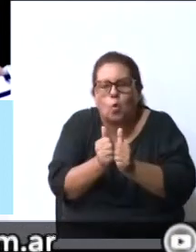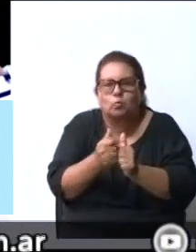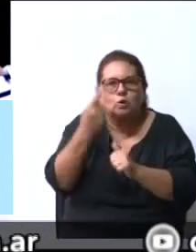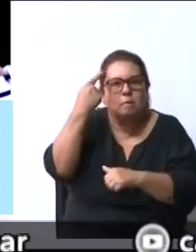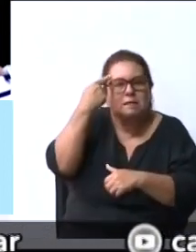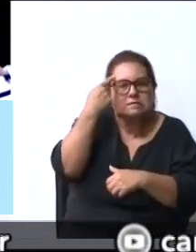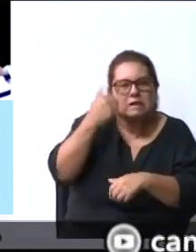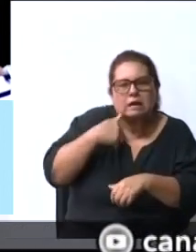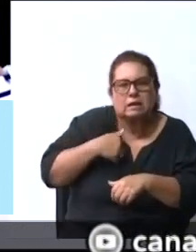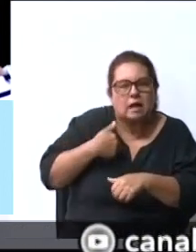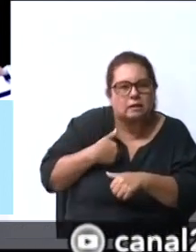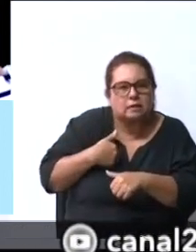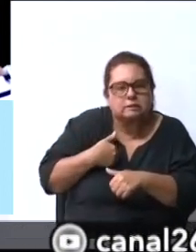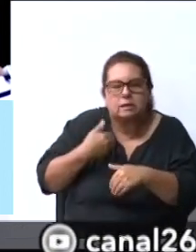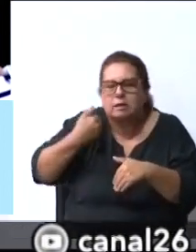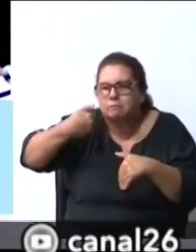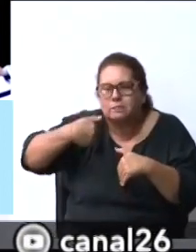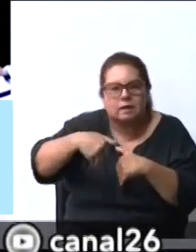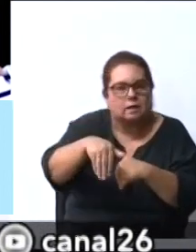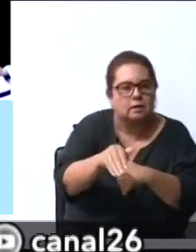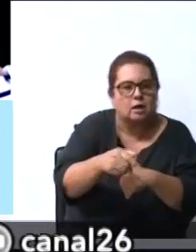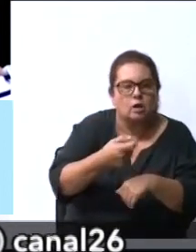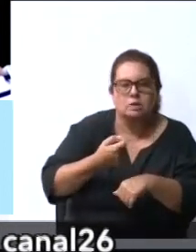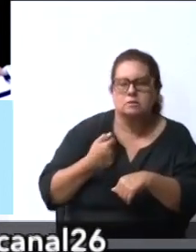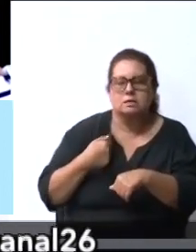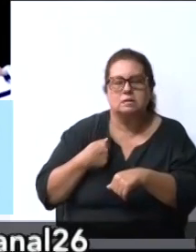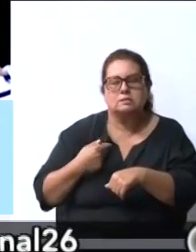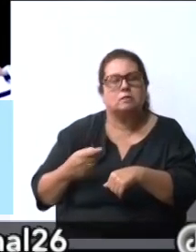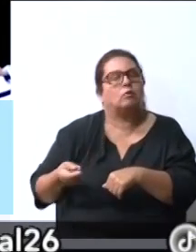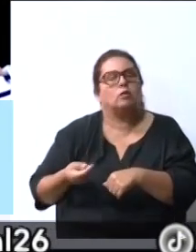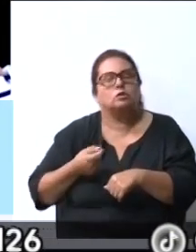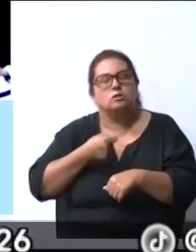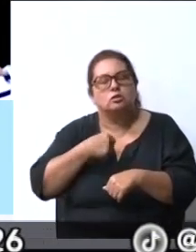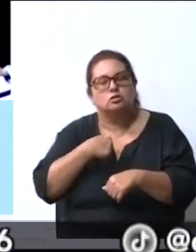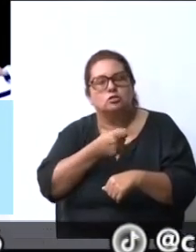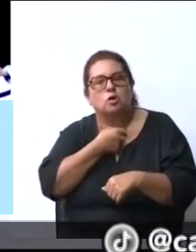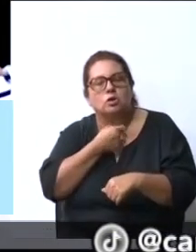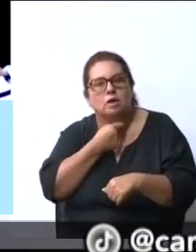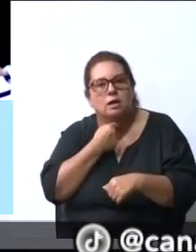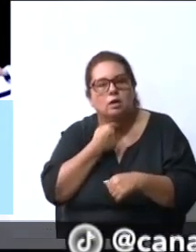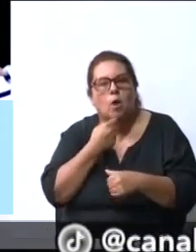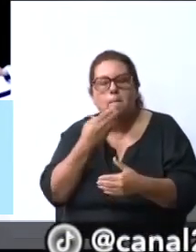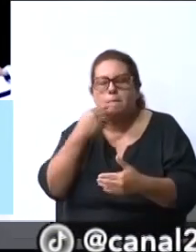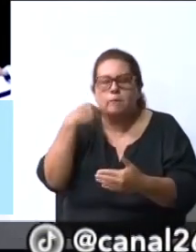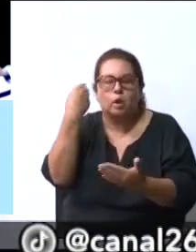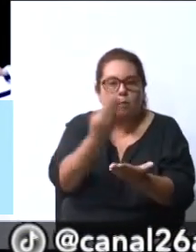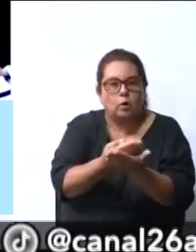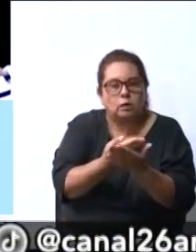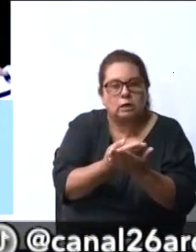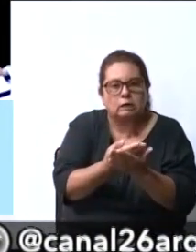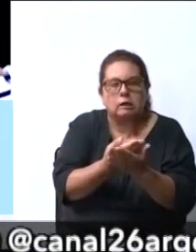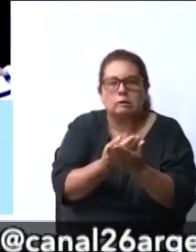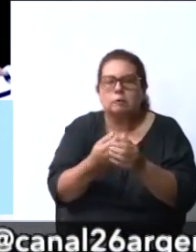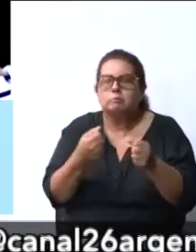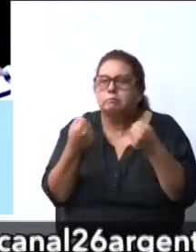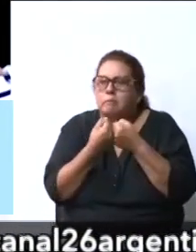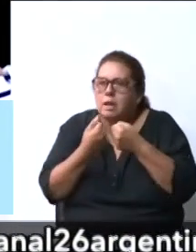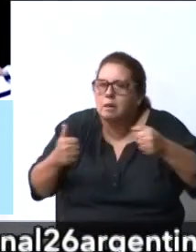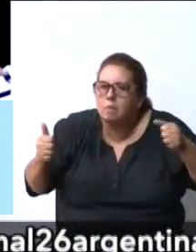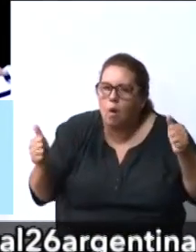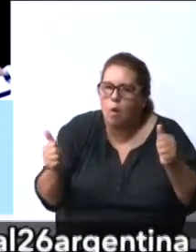que cuando dejamos de pelearnos, logramos cosas que parecían imposibles. Cuando salimos del griterío, de